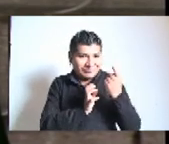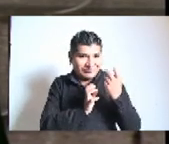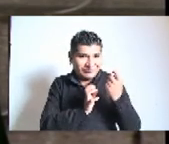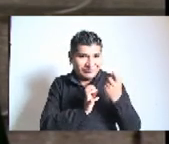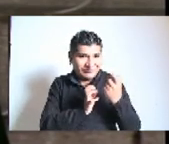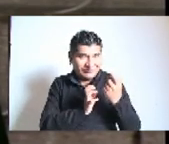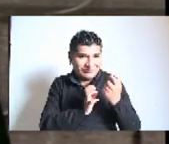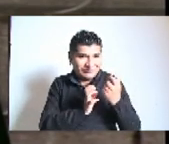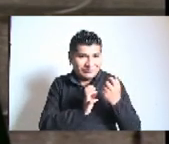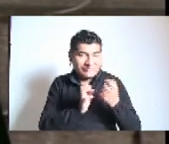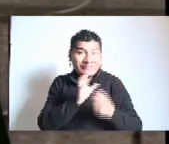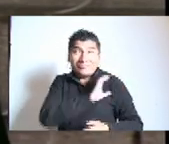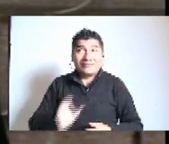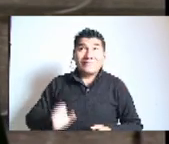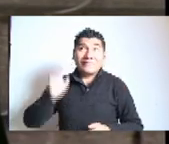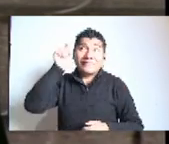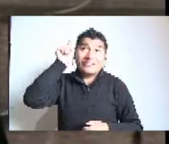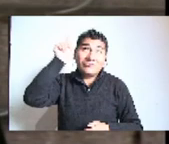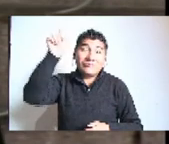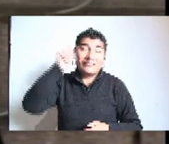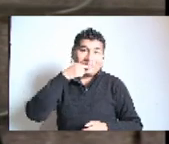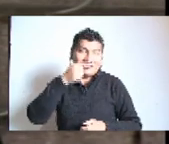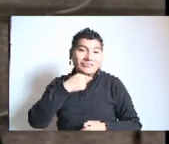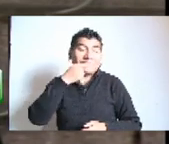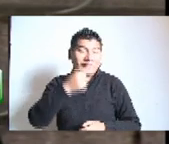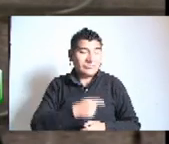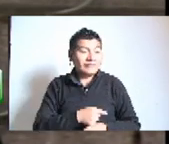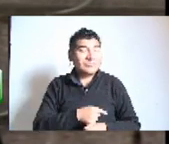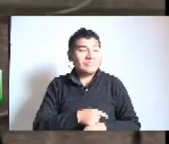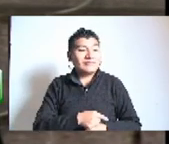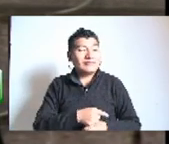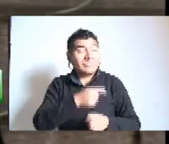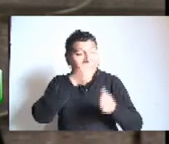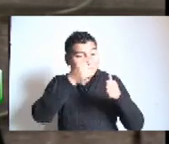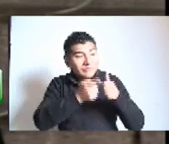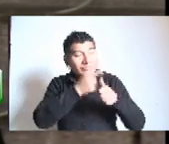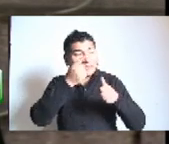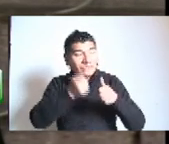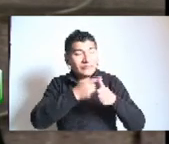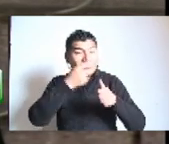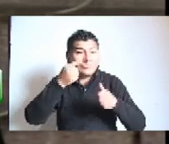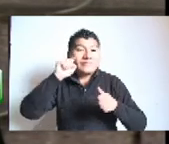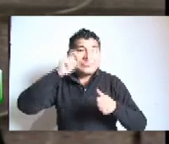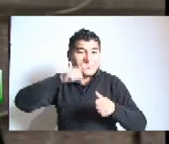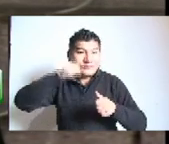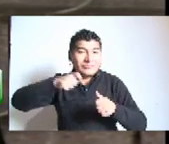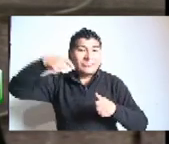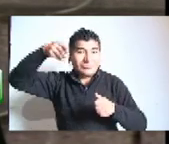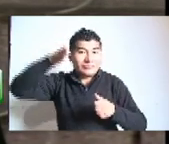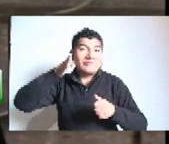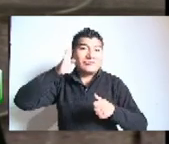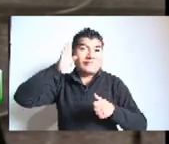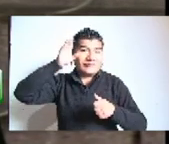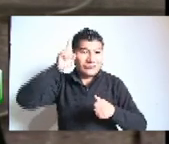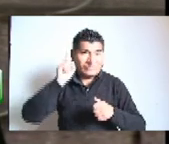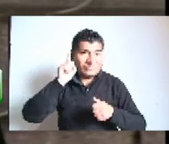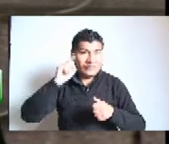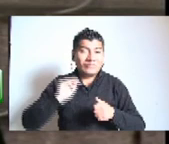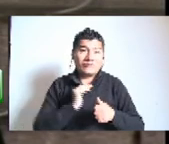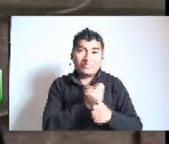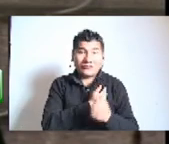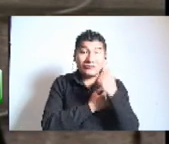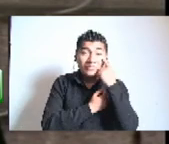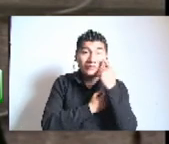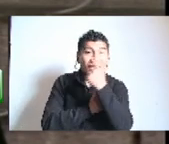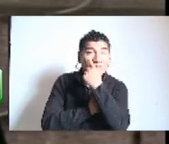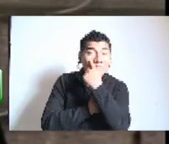Por eso Cristo el Señor indica al cristiano la primacía de Dios. Si nuestros ojos no se